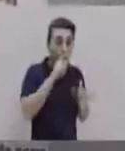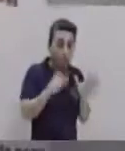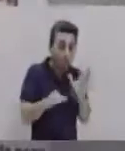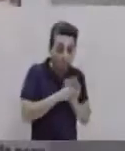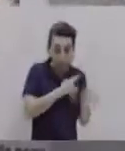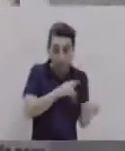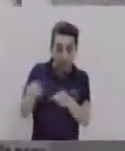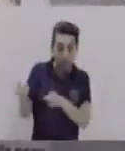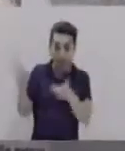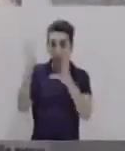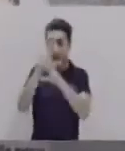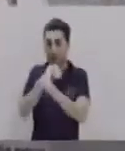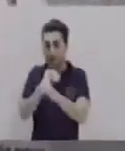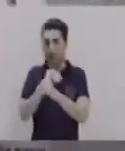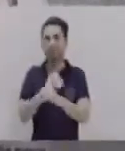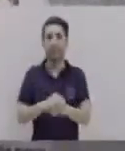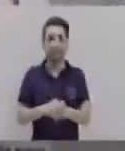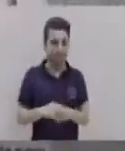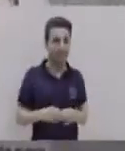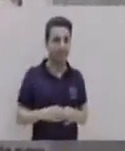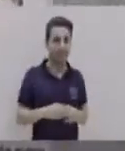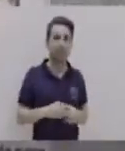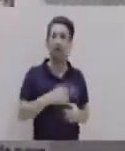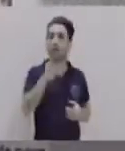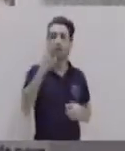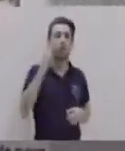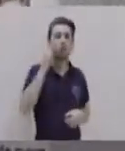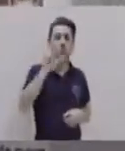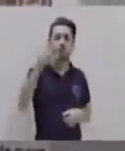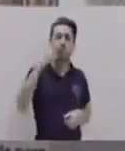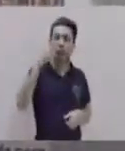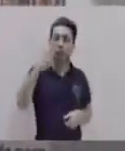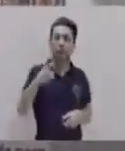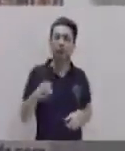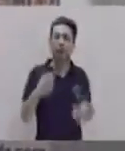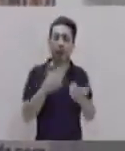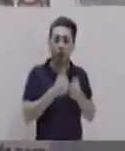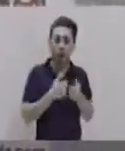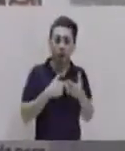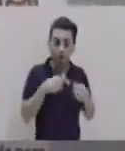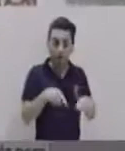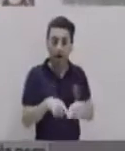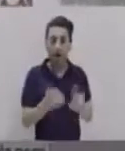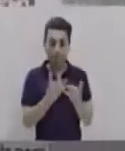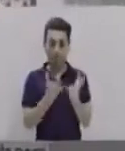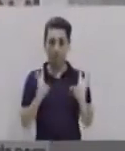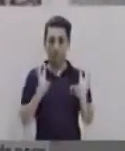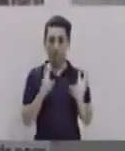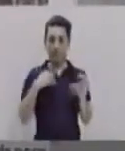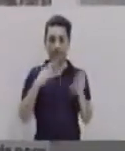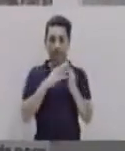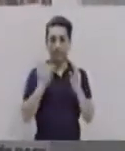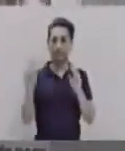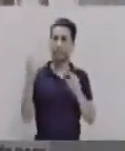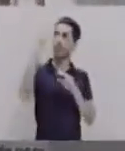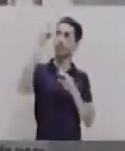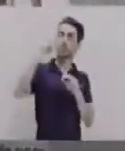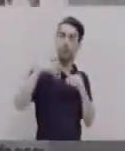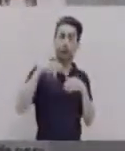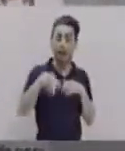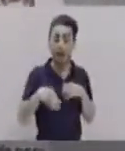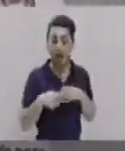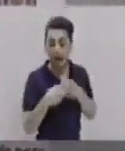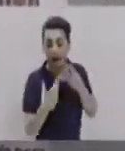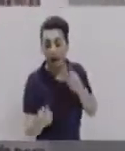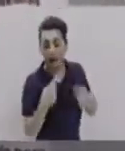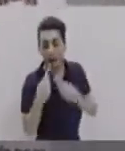es Romeo y Julieta en el balcón. Claro. Entonces, la nodriza era la cómplice de esto. Y existen